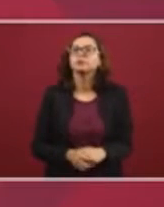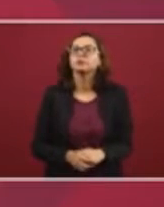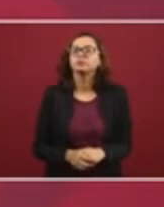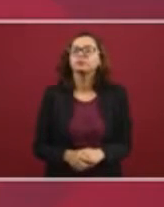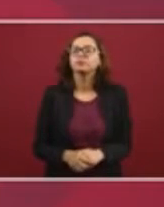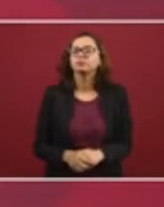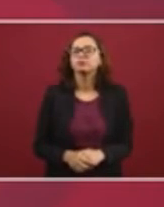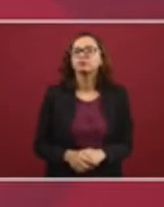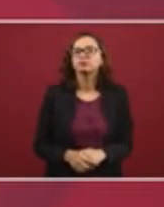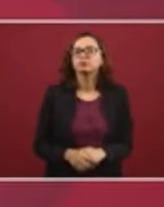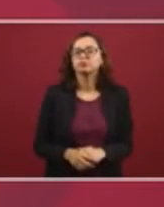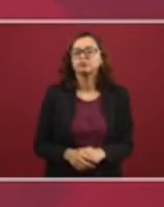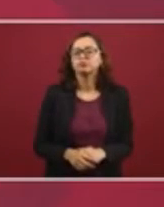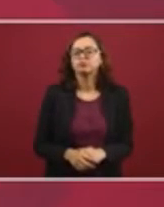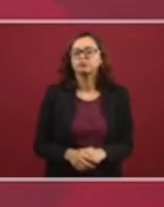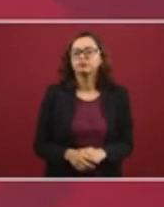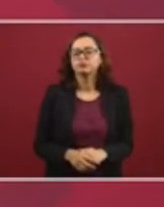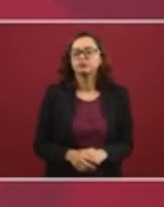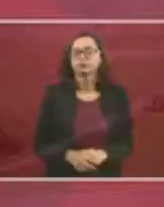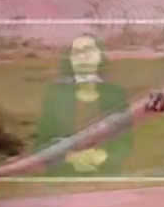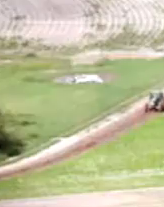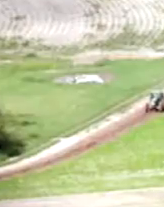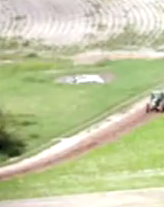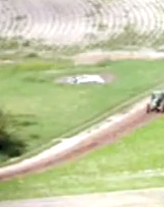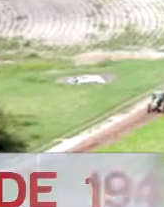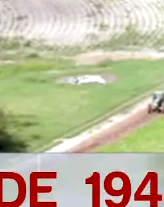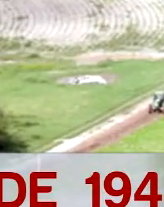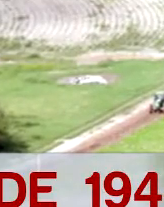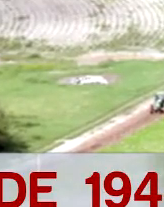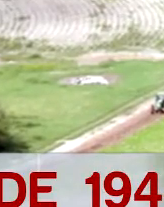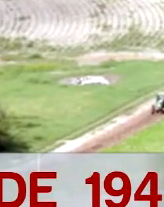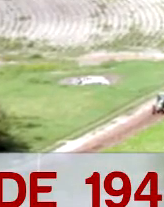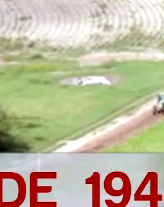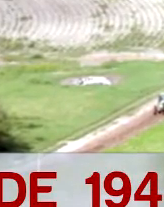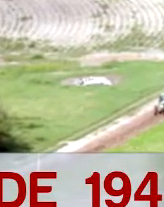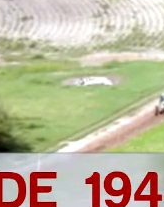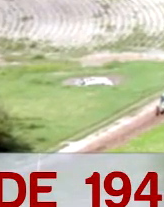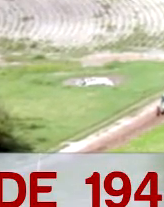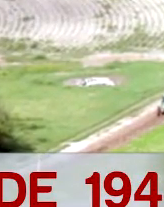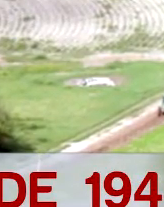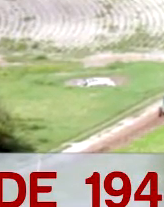debemos de revisar en efecto